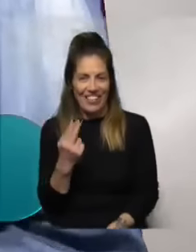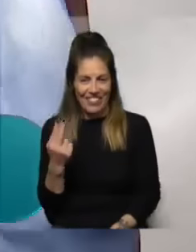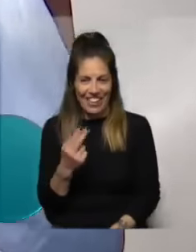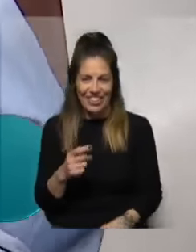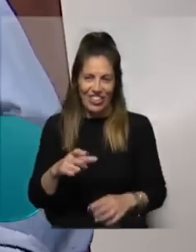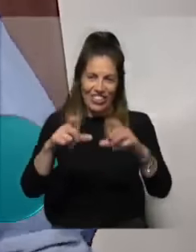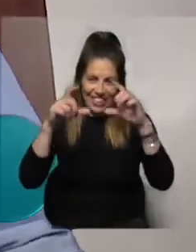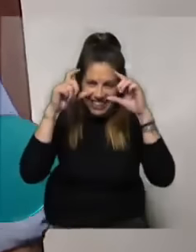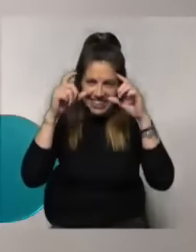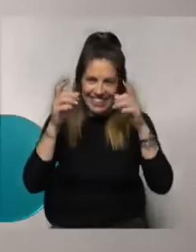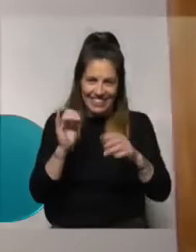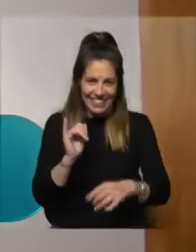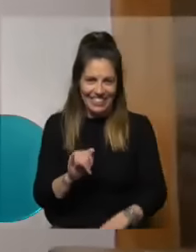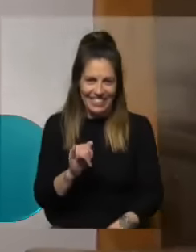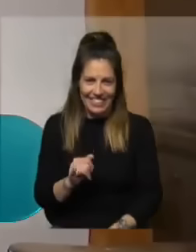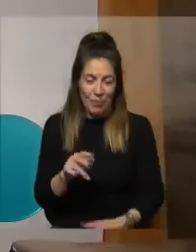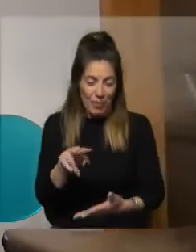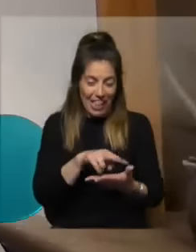Pero, viste,